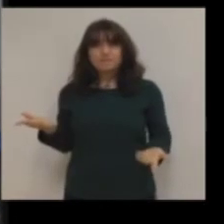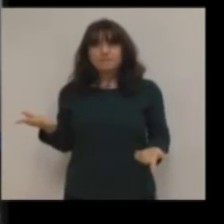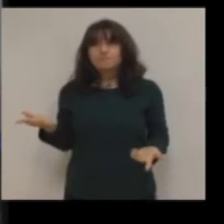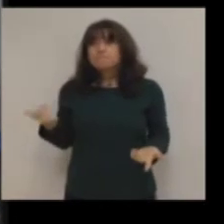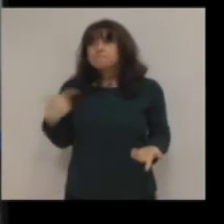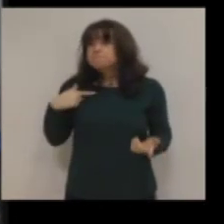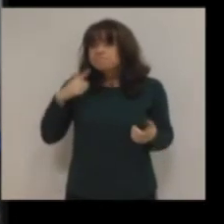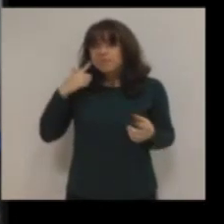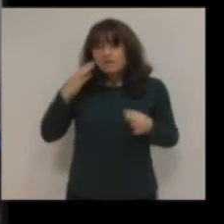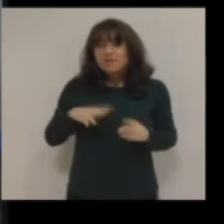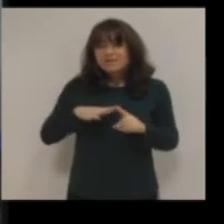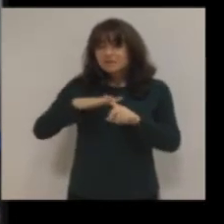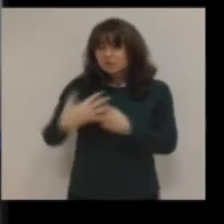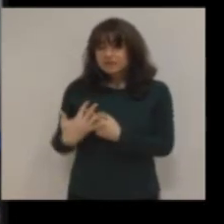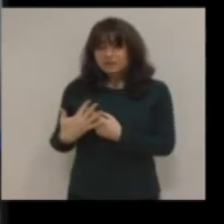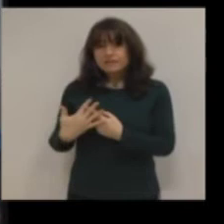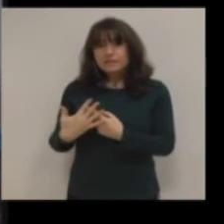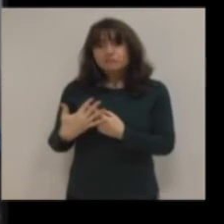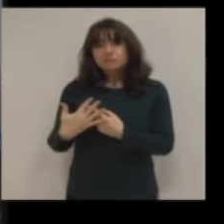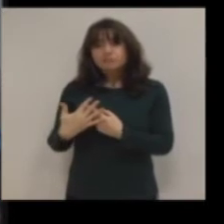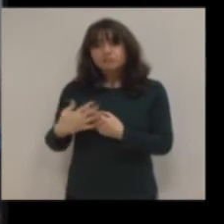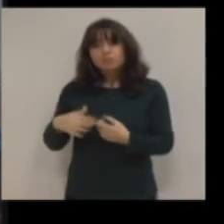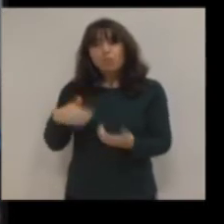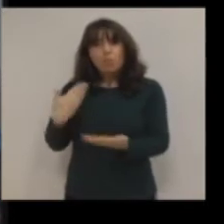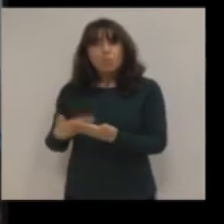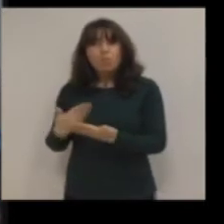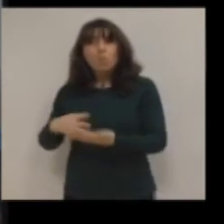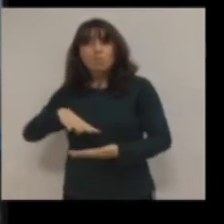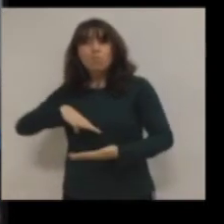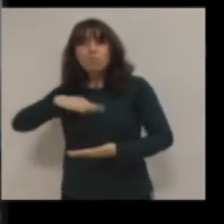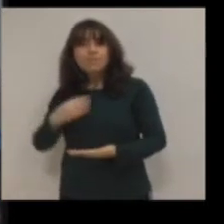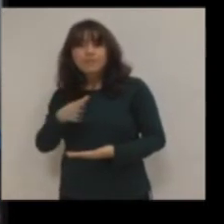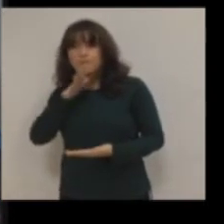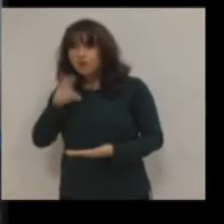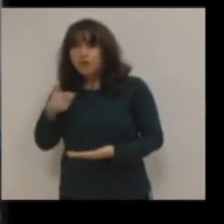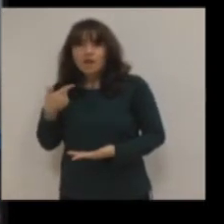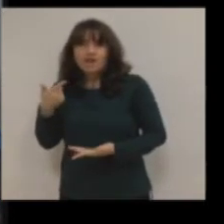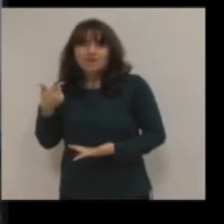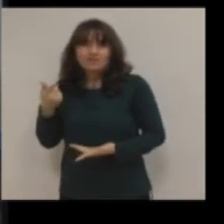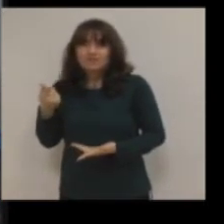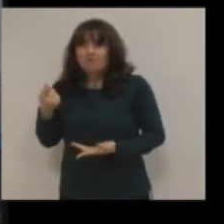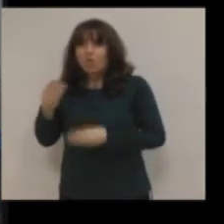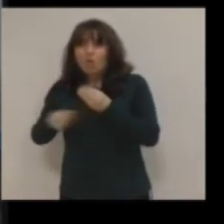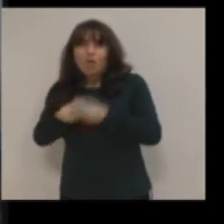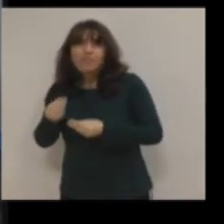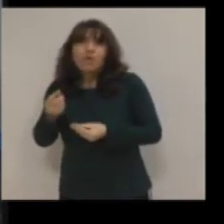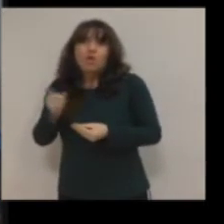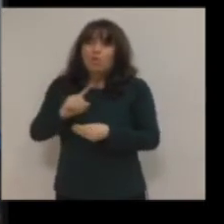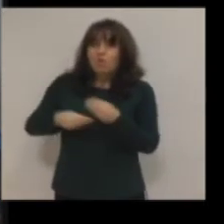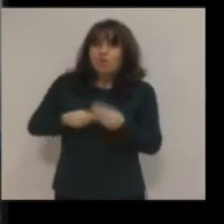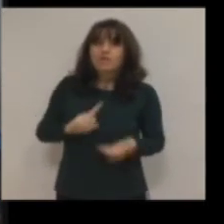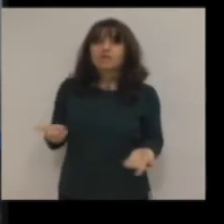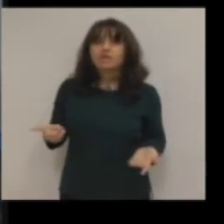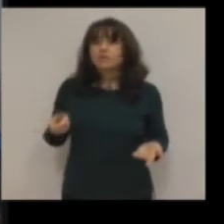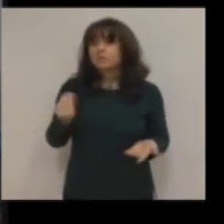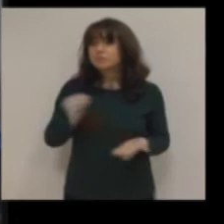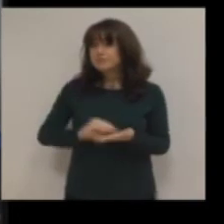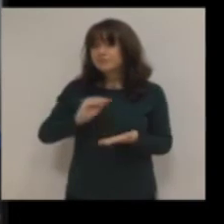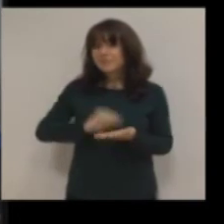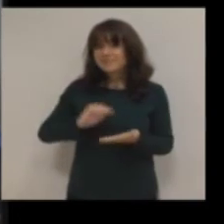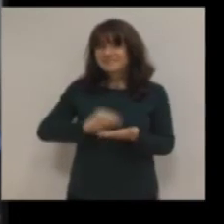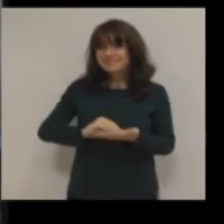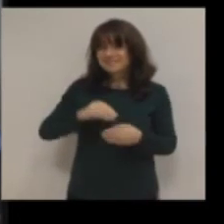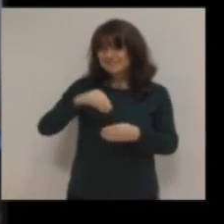serían circunstancias que podrían justificar el porqué de su actuación. Y todo eso muchas veces no tiene corrección en el